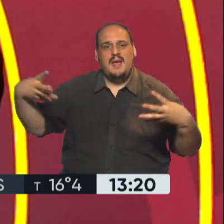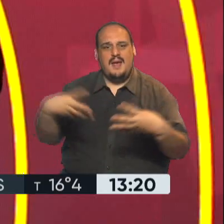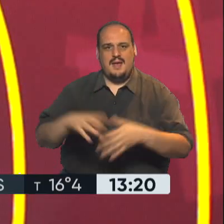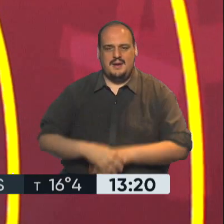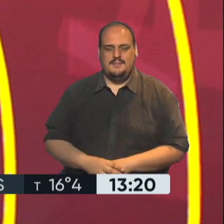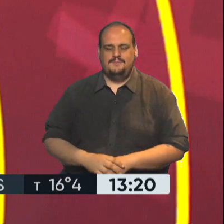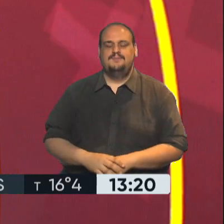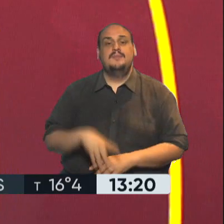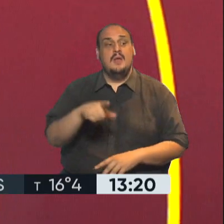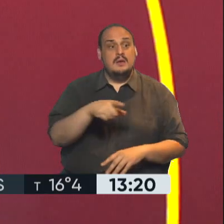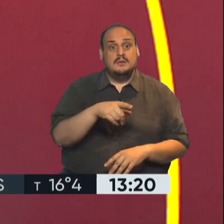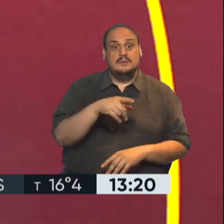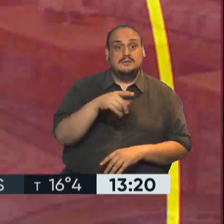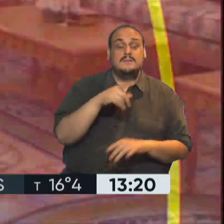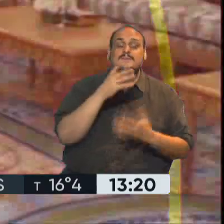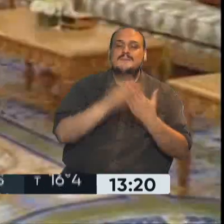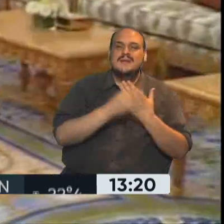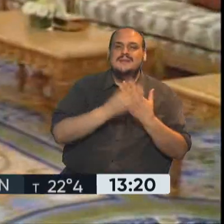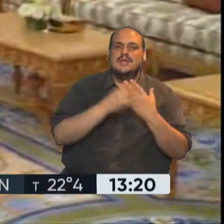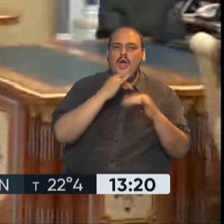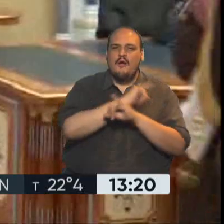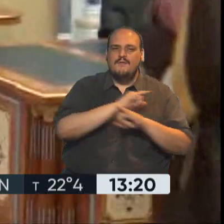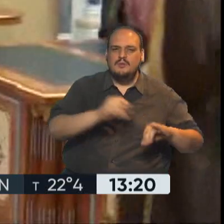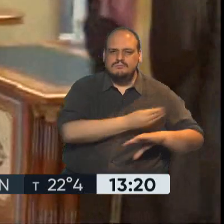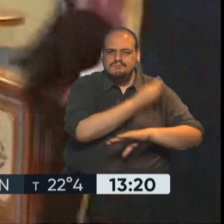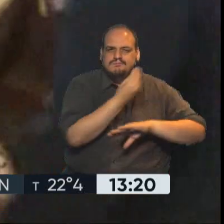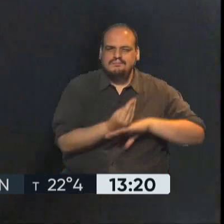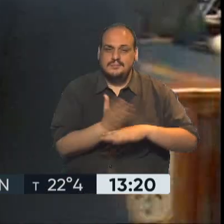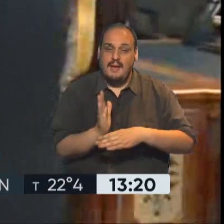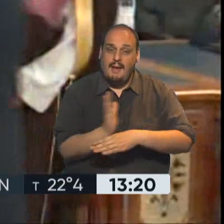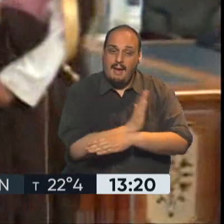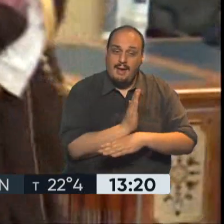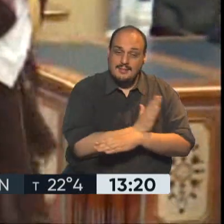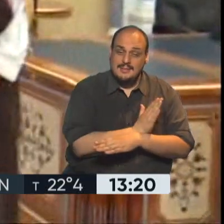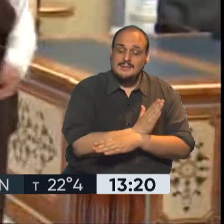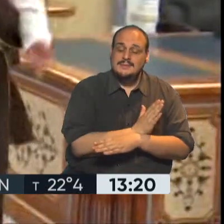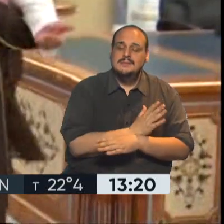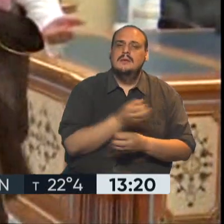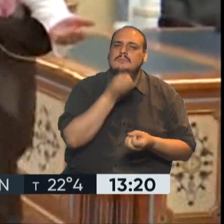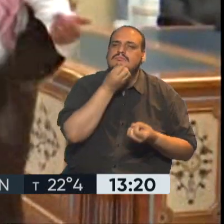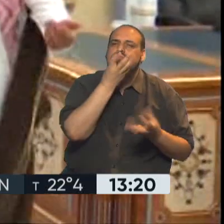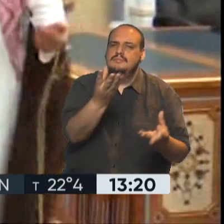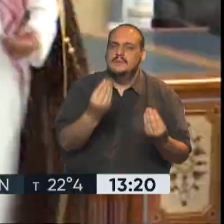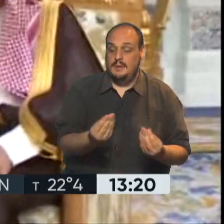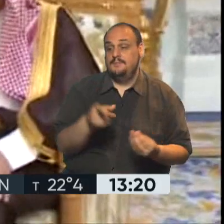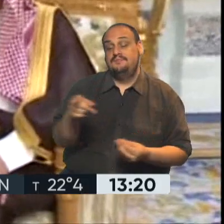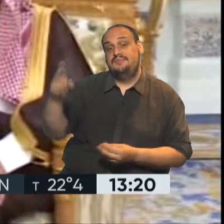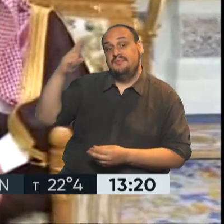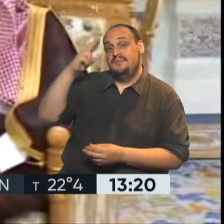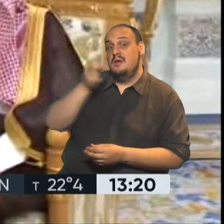de ser designado como ministro de Información del Líbano, que es el cargo que ocupa hasta la actualidad, era que Arabia